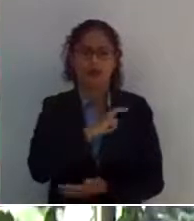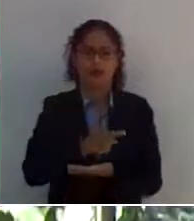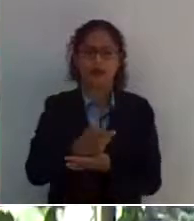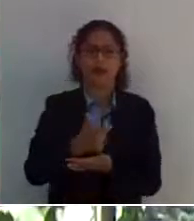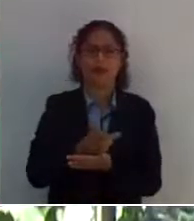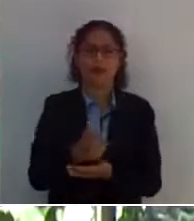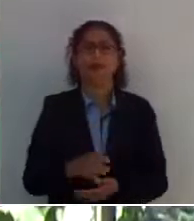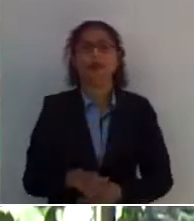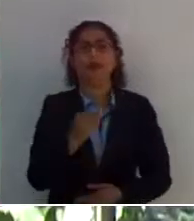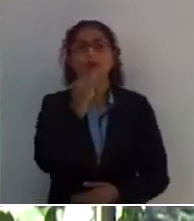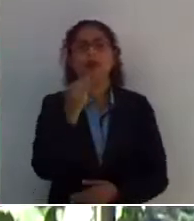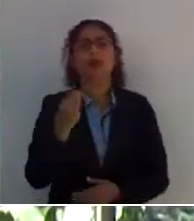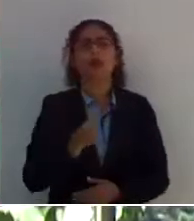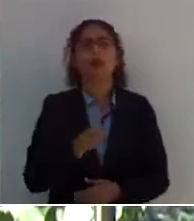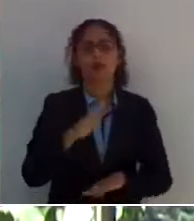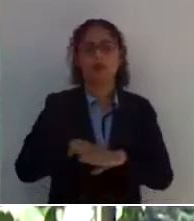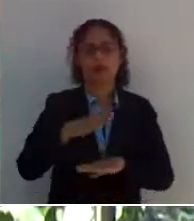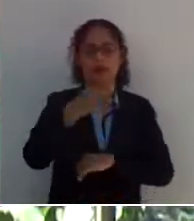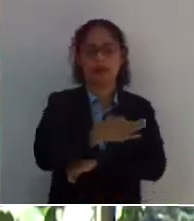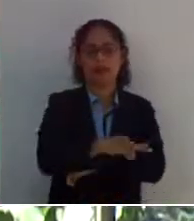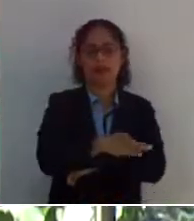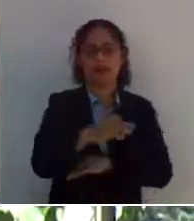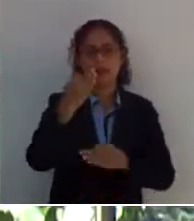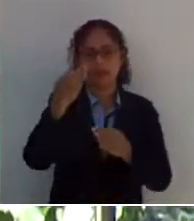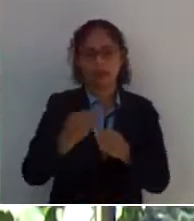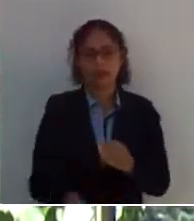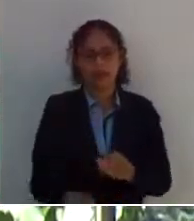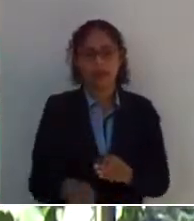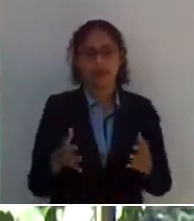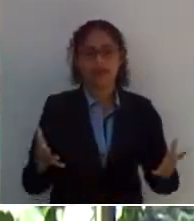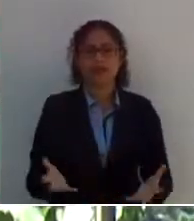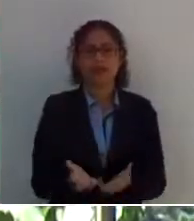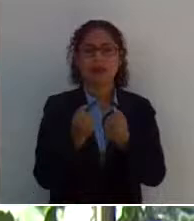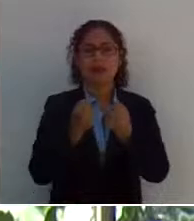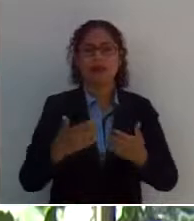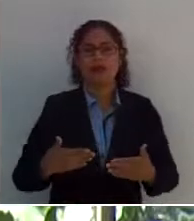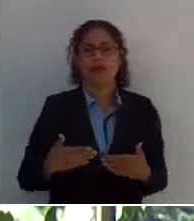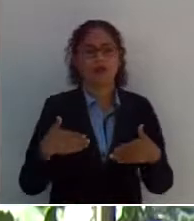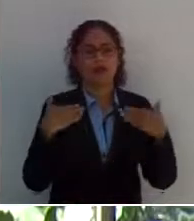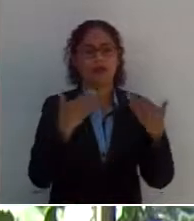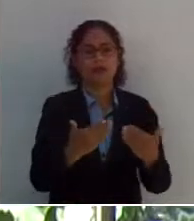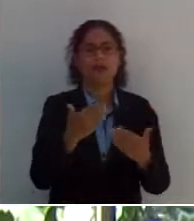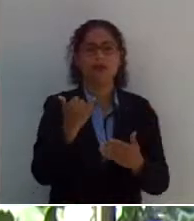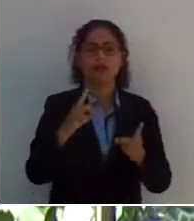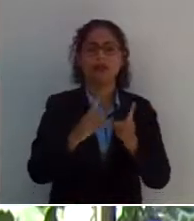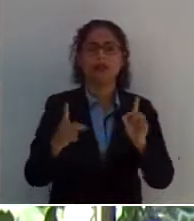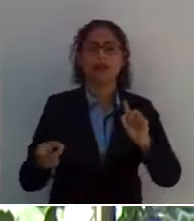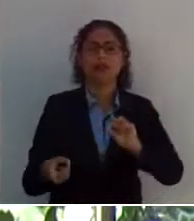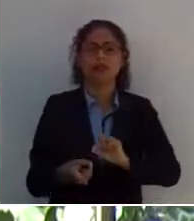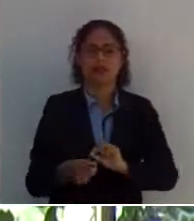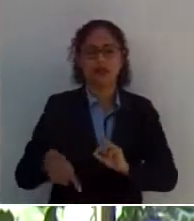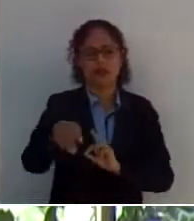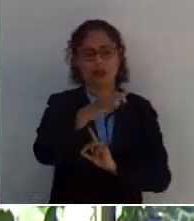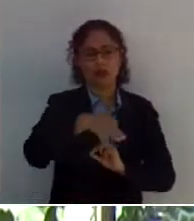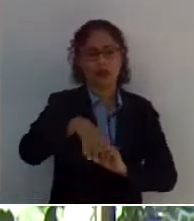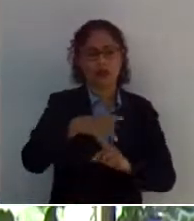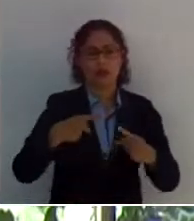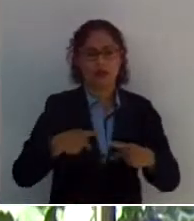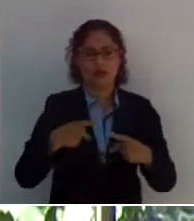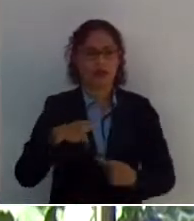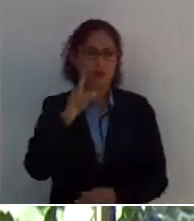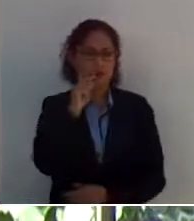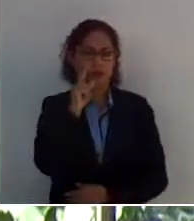embargo, un gran pendiente para nosotros es recuperar la confianza y la dignidad que merecen nuestros